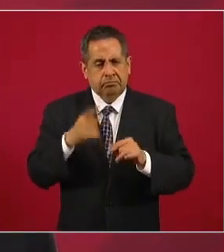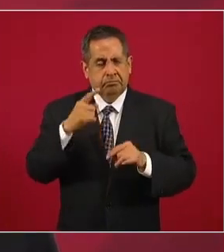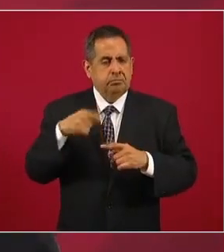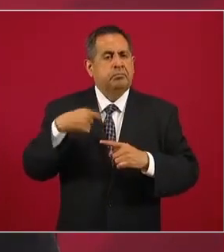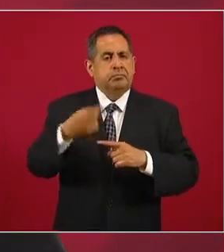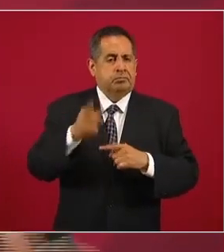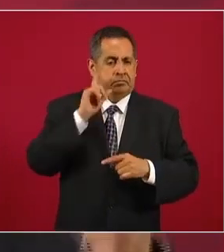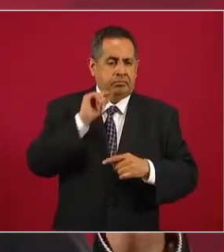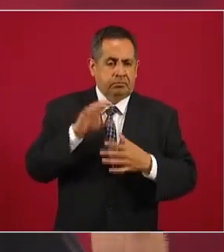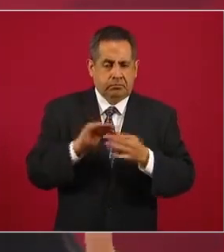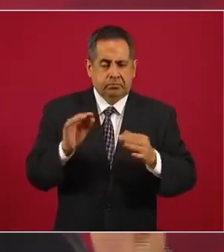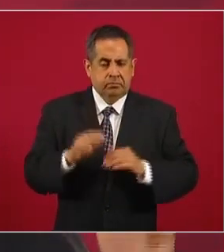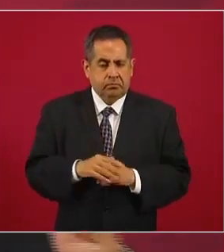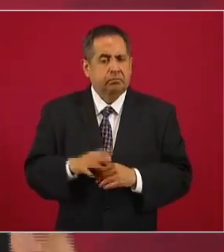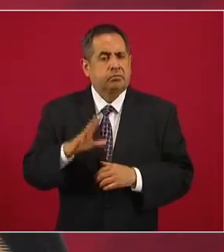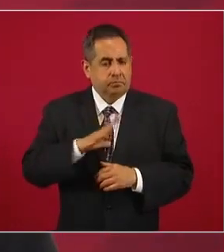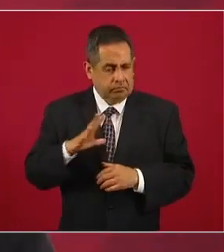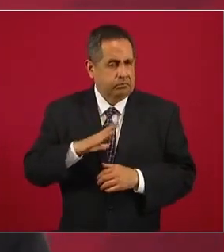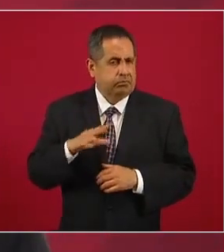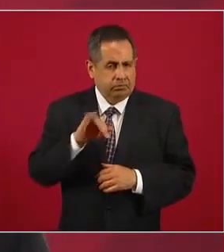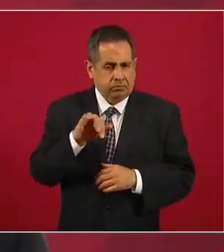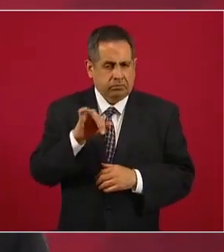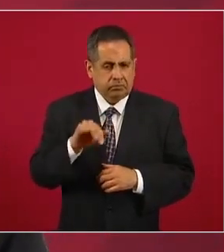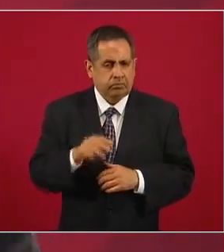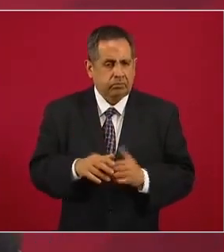de mañana. Sí va a haber